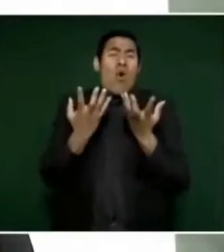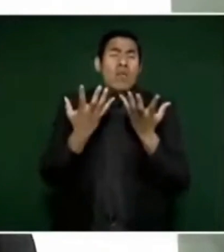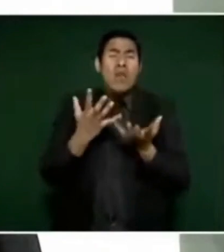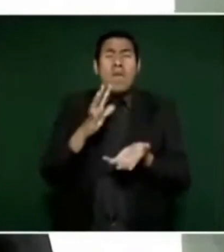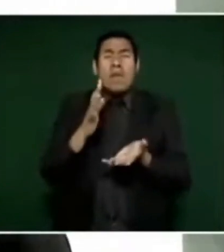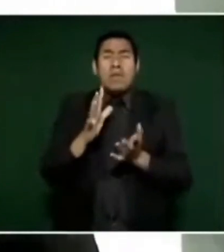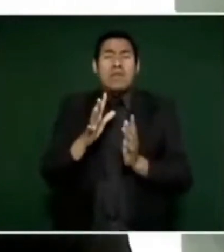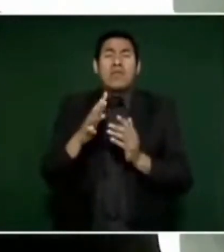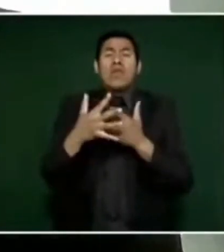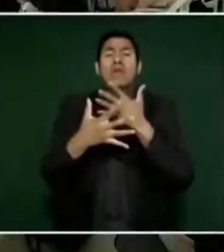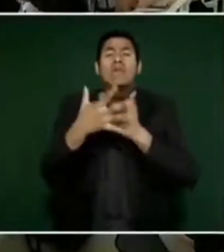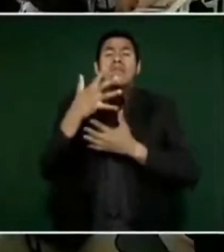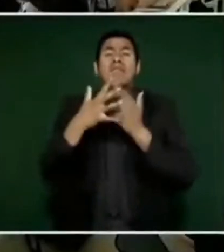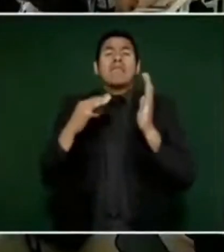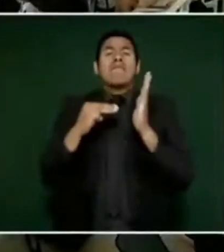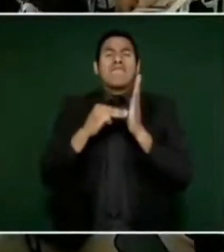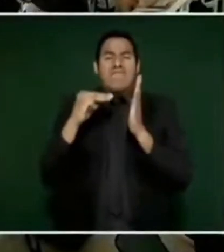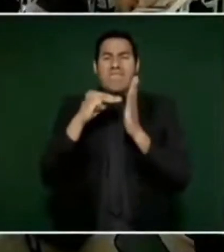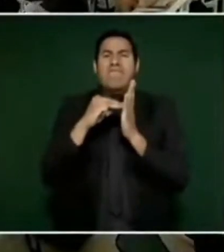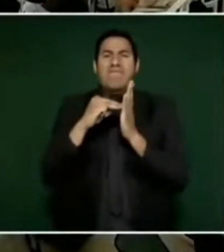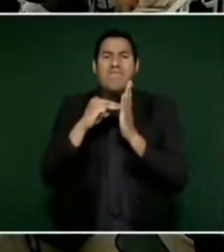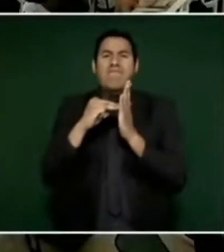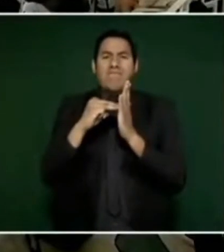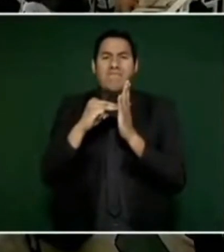15,000 millones.